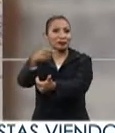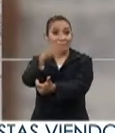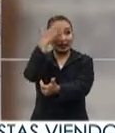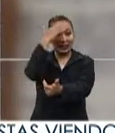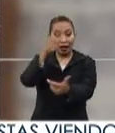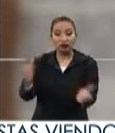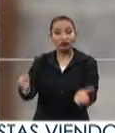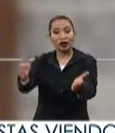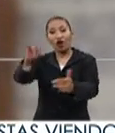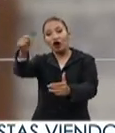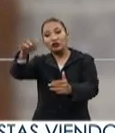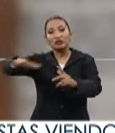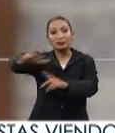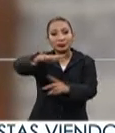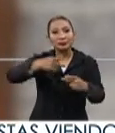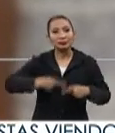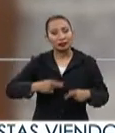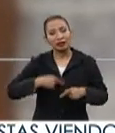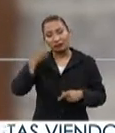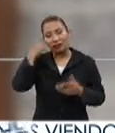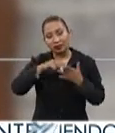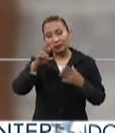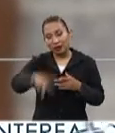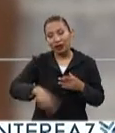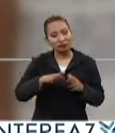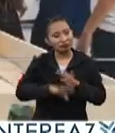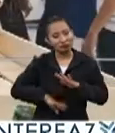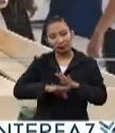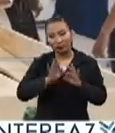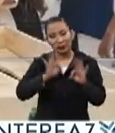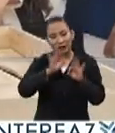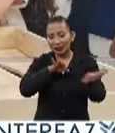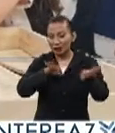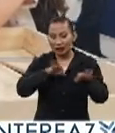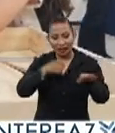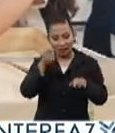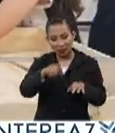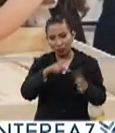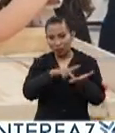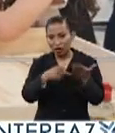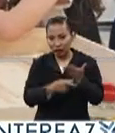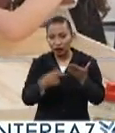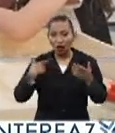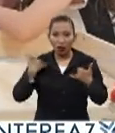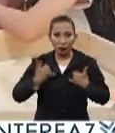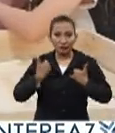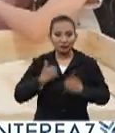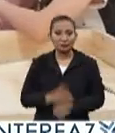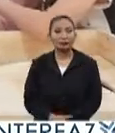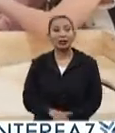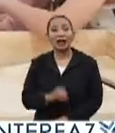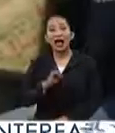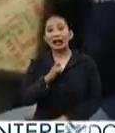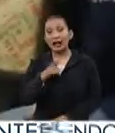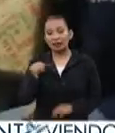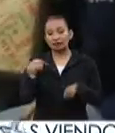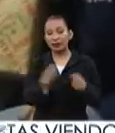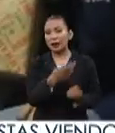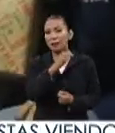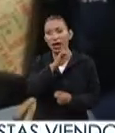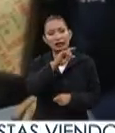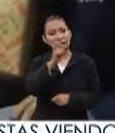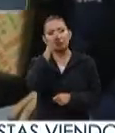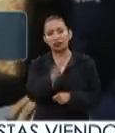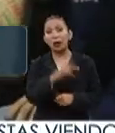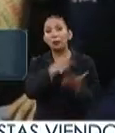estar impulsando a la sociedad. Entonces yo creo que realmente es fundamental estar trabajando en este tipo de proyectos con los chavos. Ángel es becado al